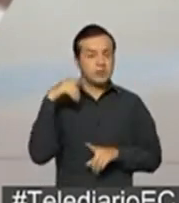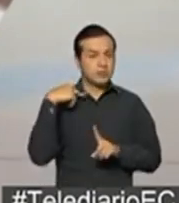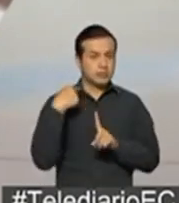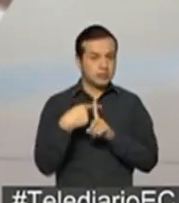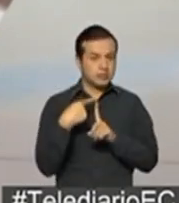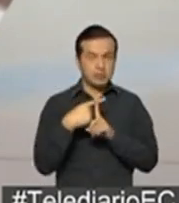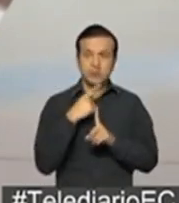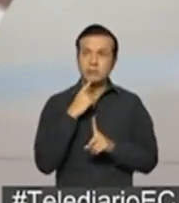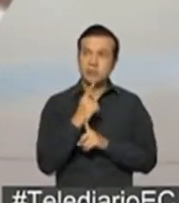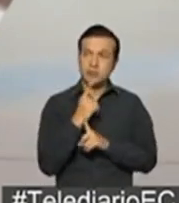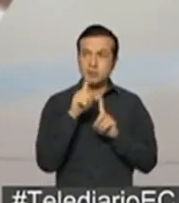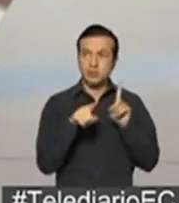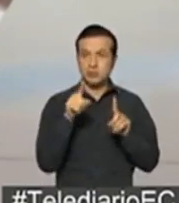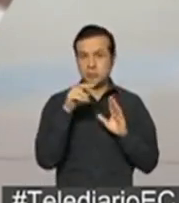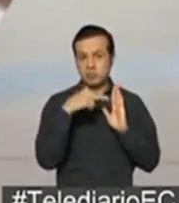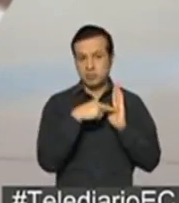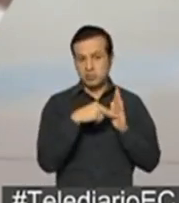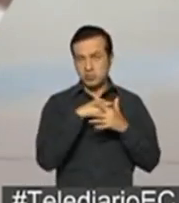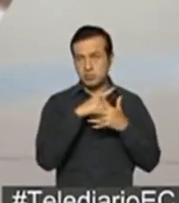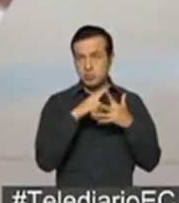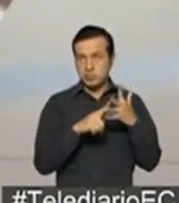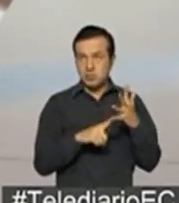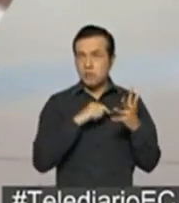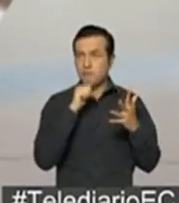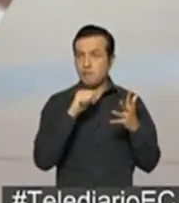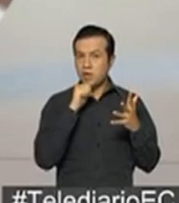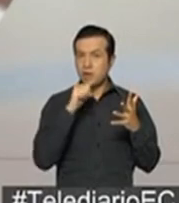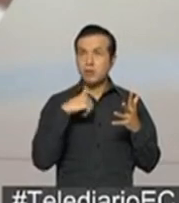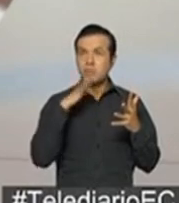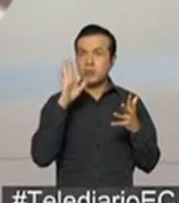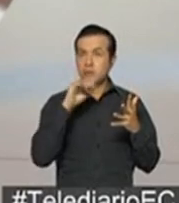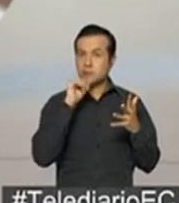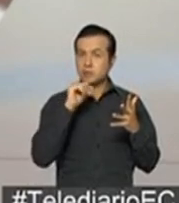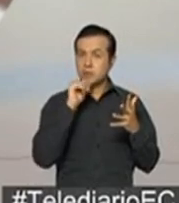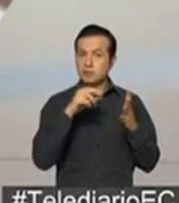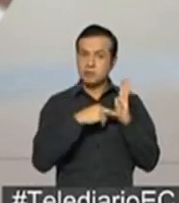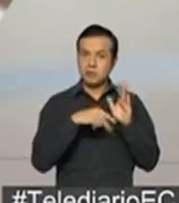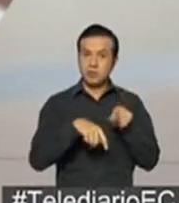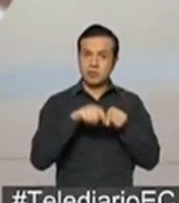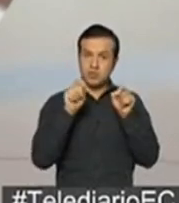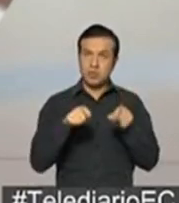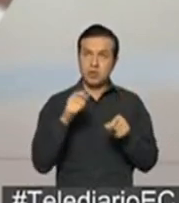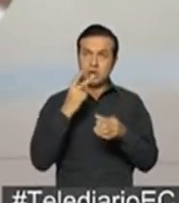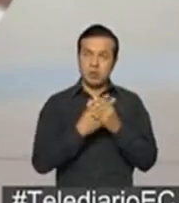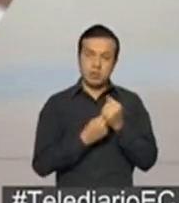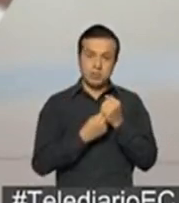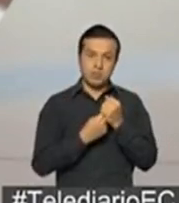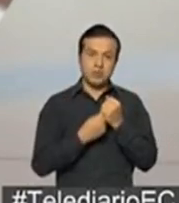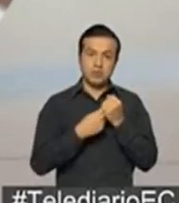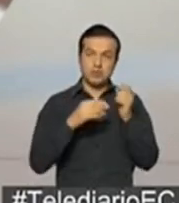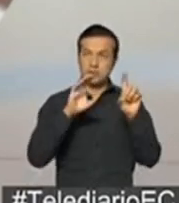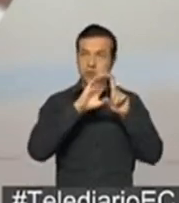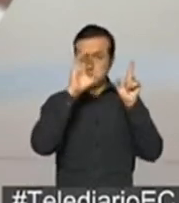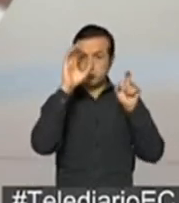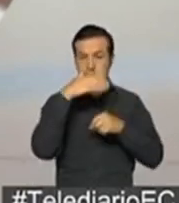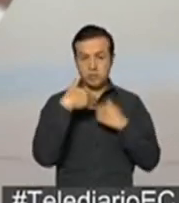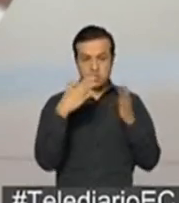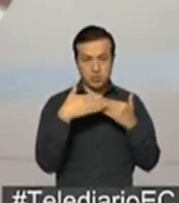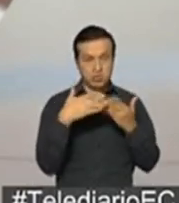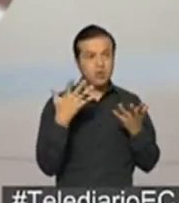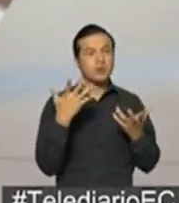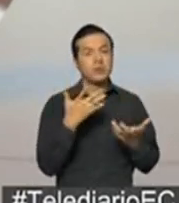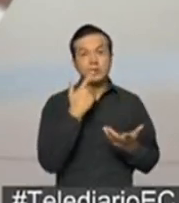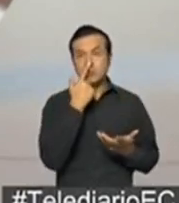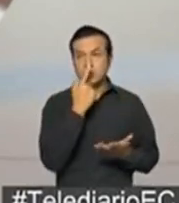positivos si es que cumplimos con ciertos requisitos que todavía nos falta para poder tener convenios bilaterales de cielos abiertos. Así que estamos